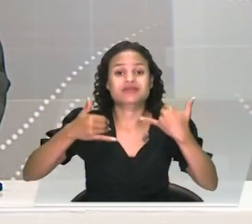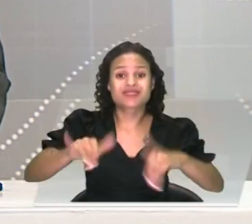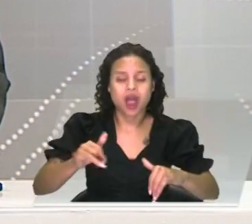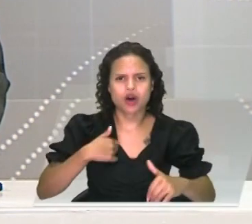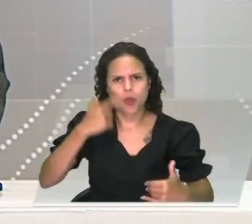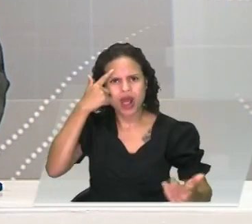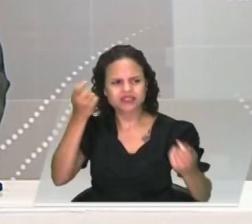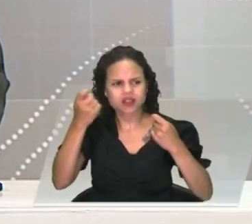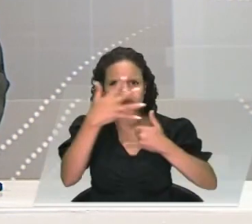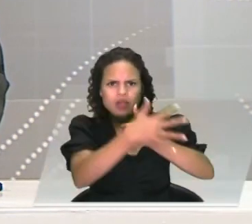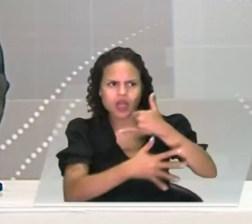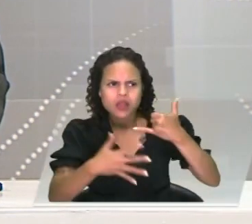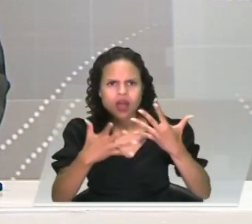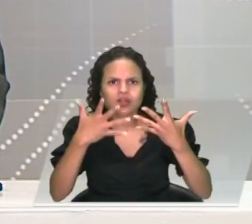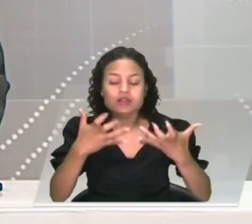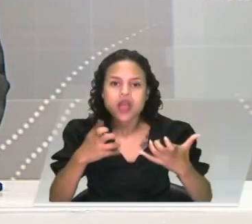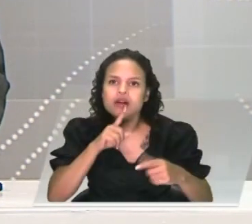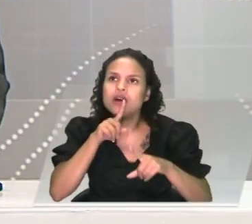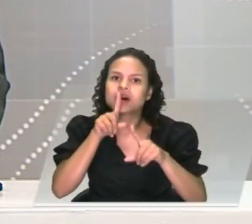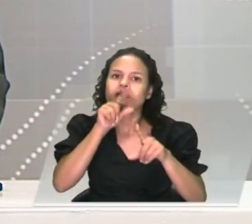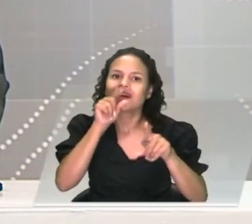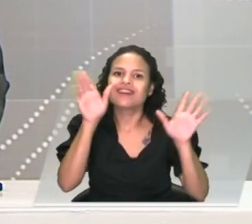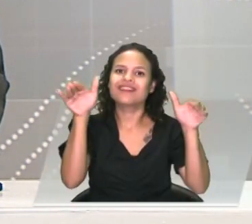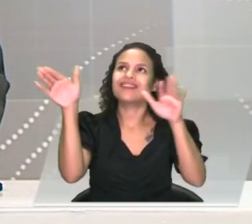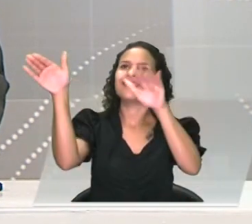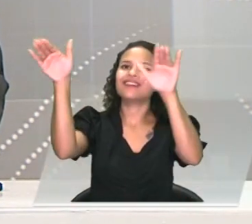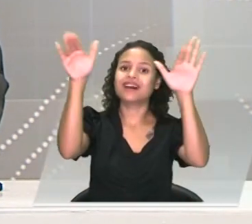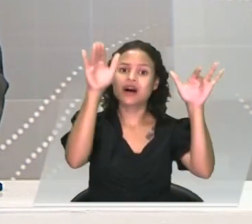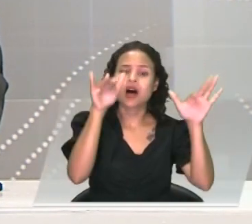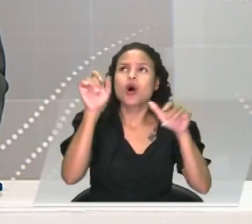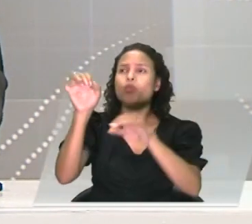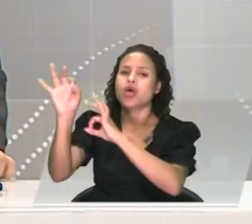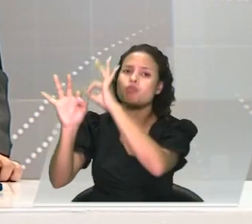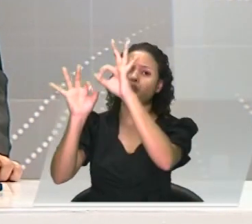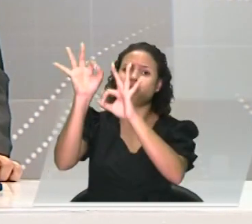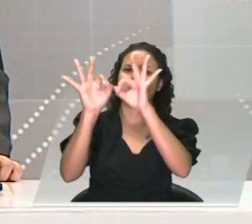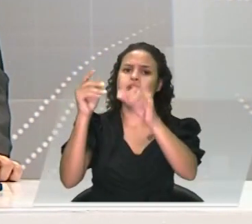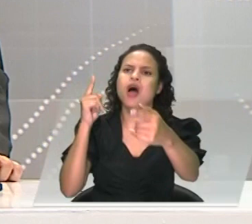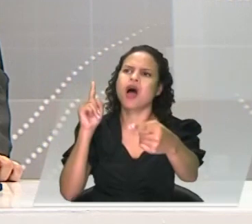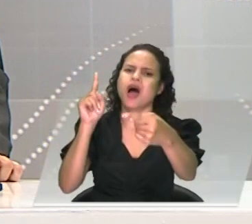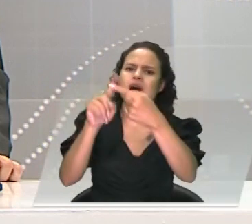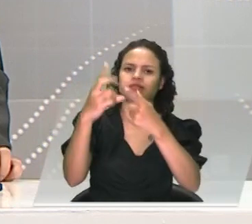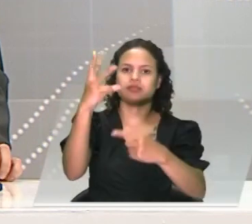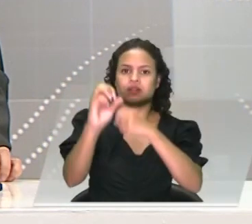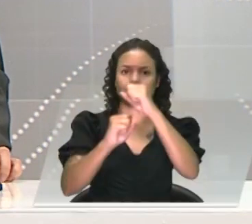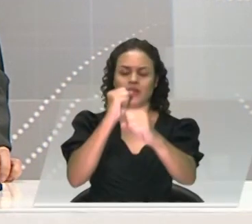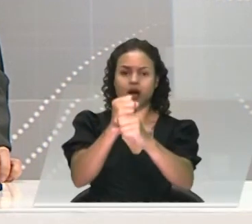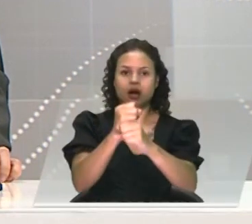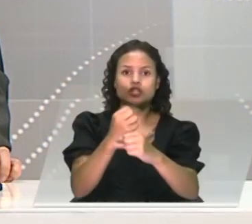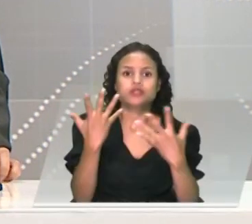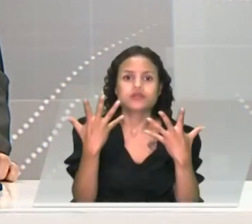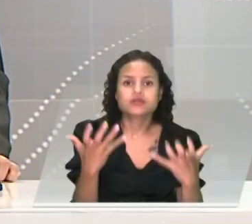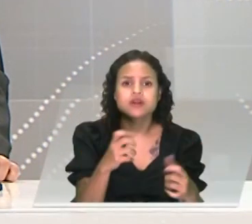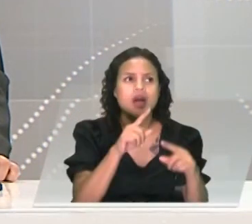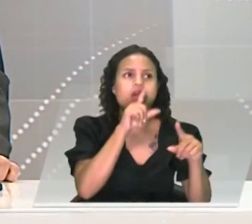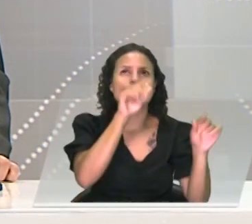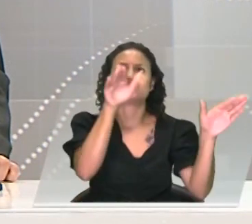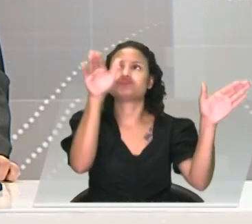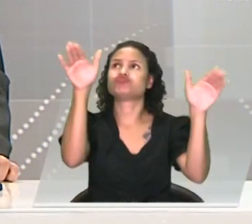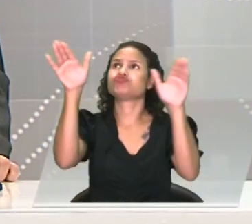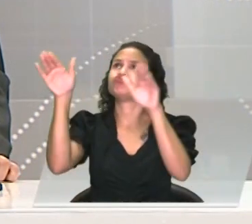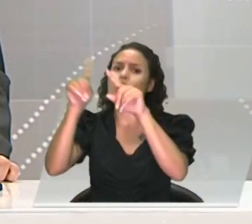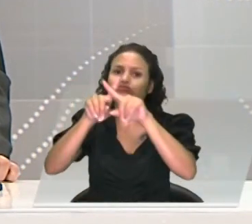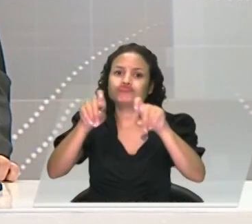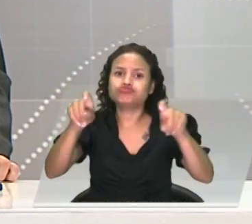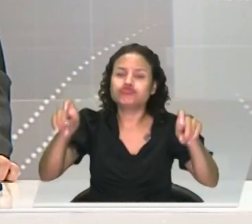Estrategia Nacional para la Conservación de las Aves para los próximos 30 años. Tiene como objetivo salvaguardar miles de especies que existen en